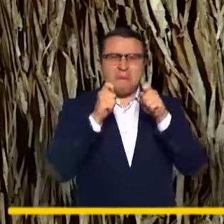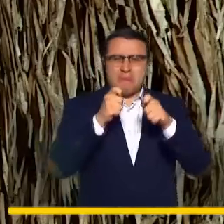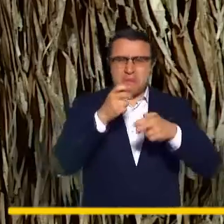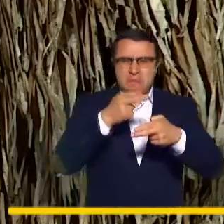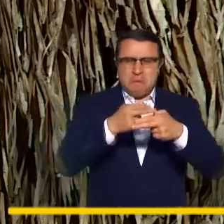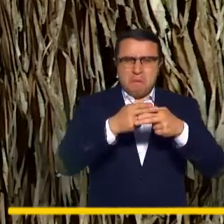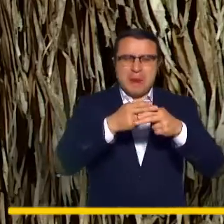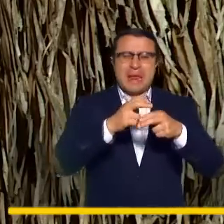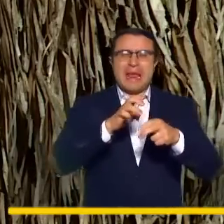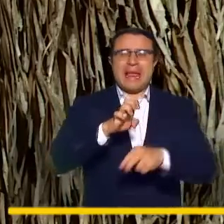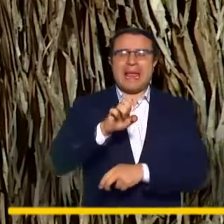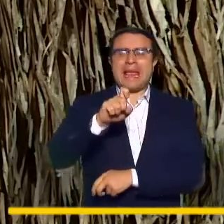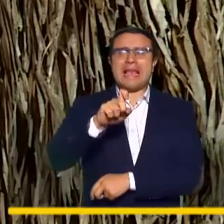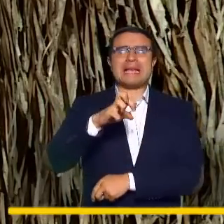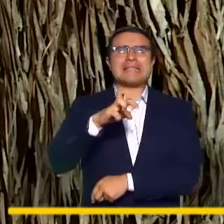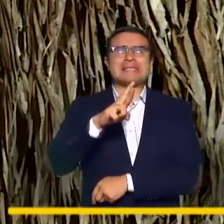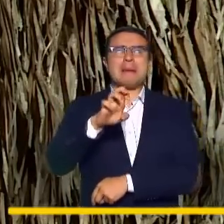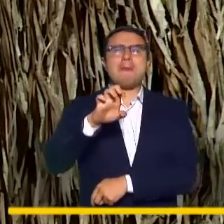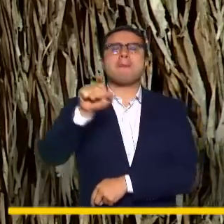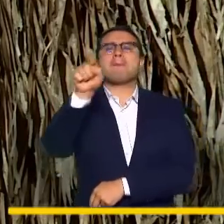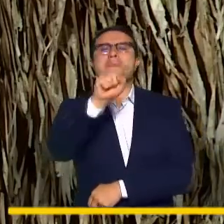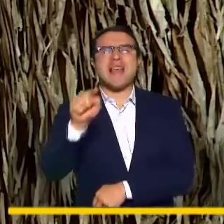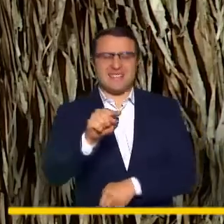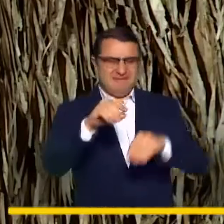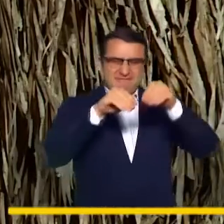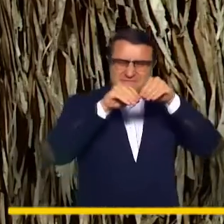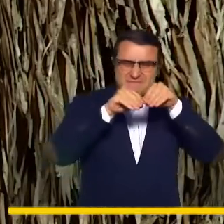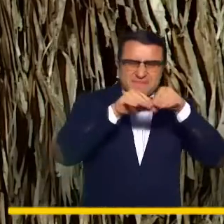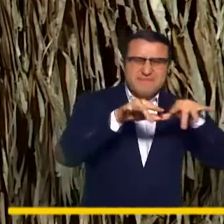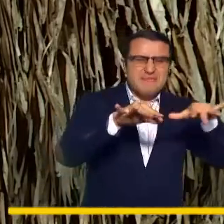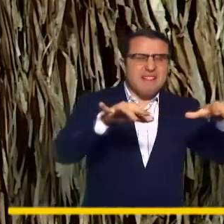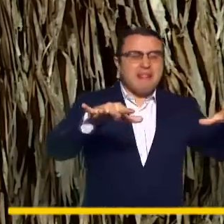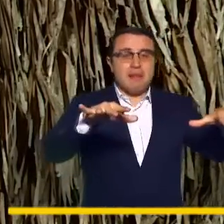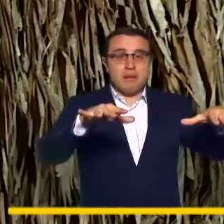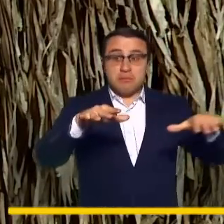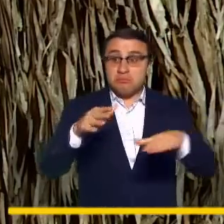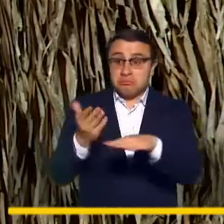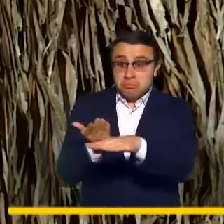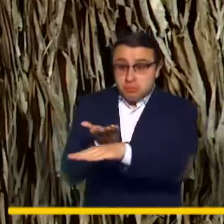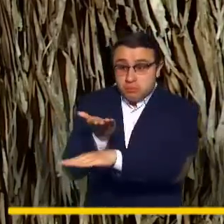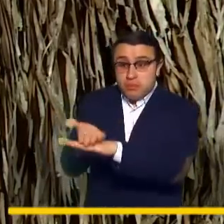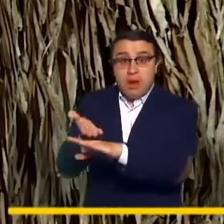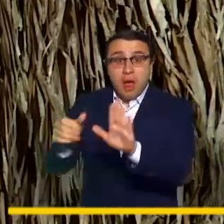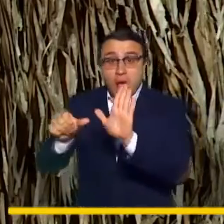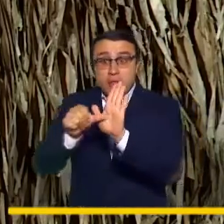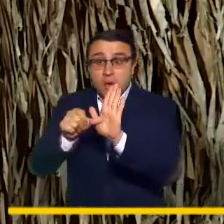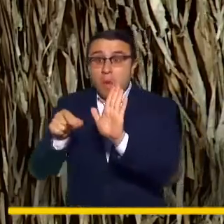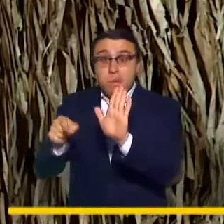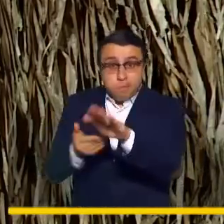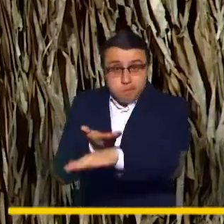Un artículo que no ni siquiera fue presentado al debate en el Plan Nacional de Desarrollo.